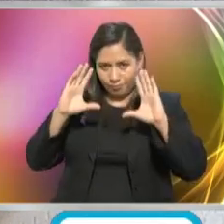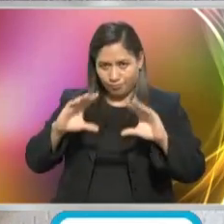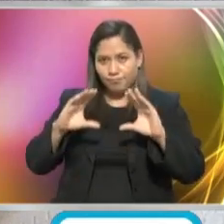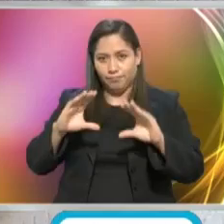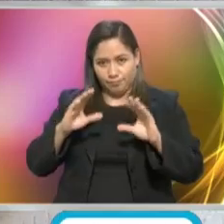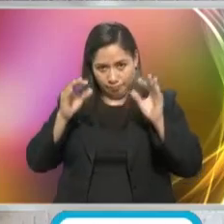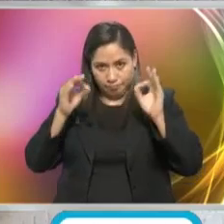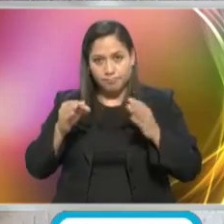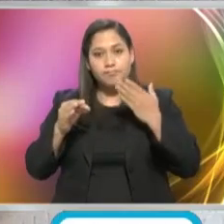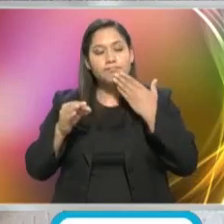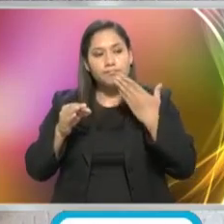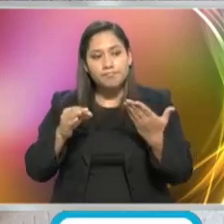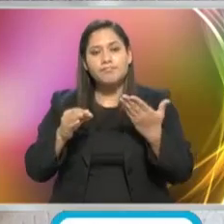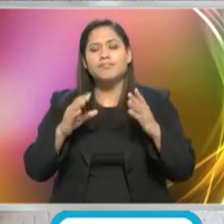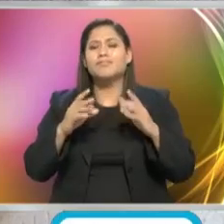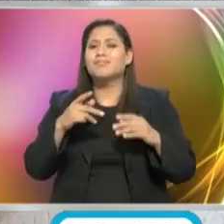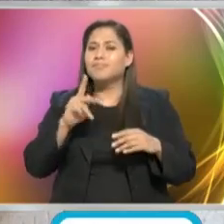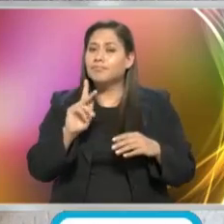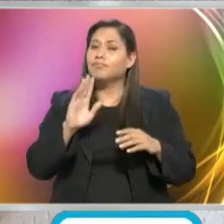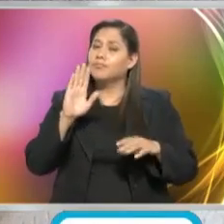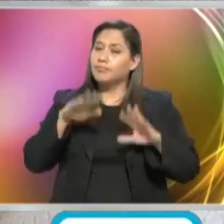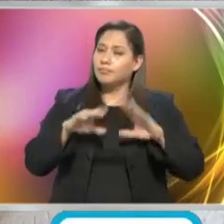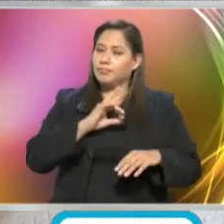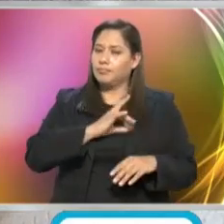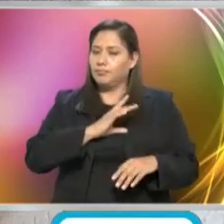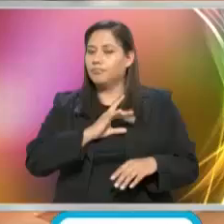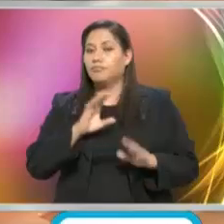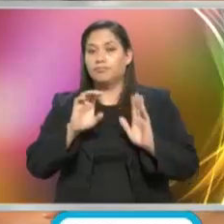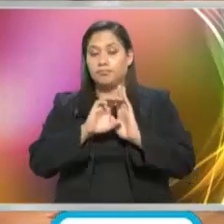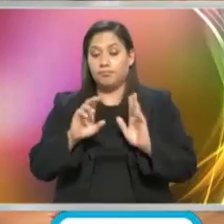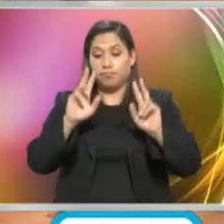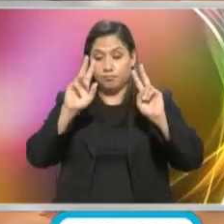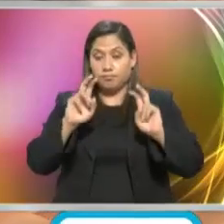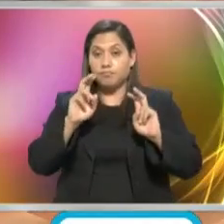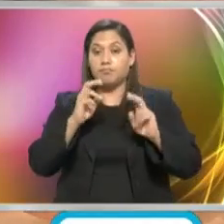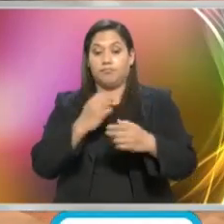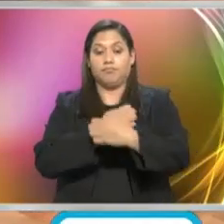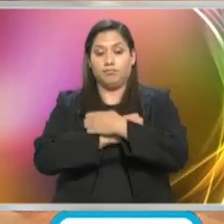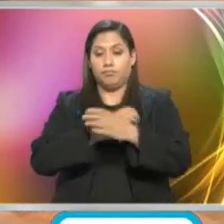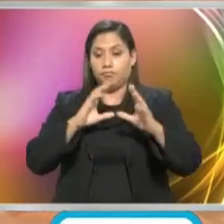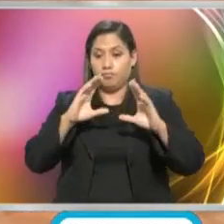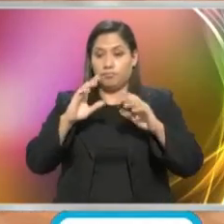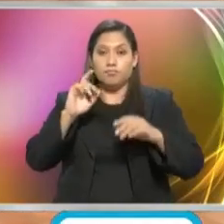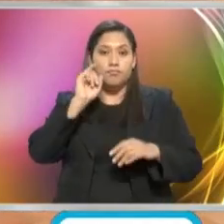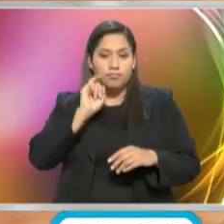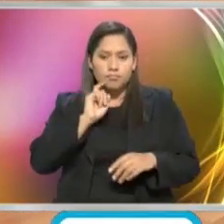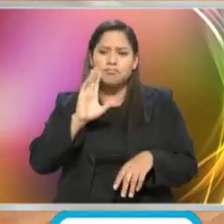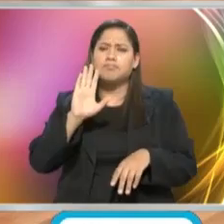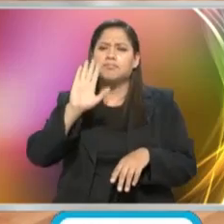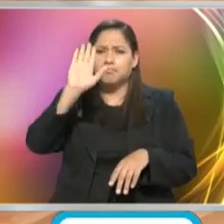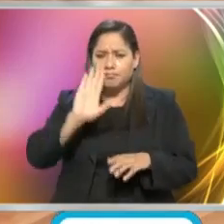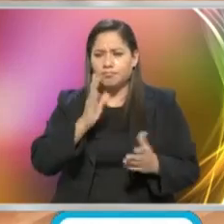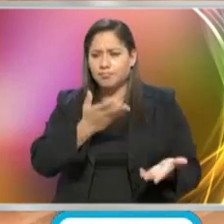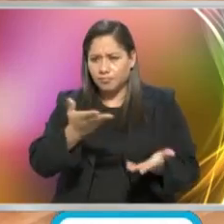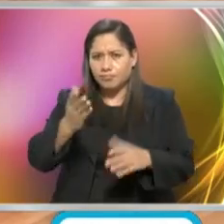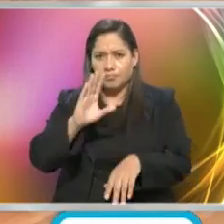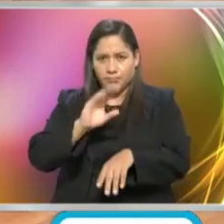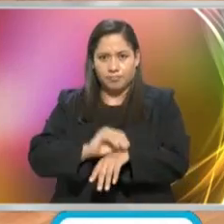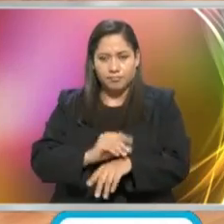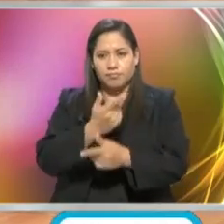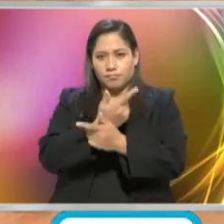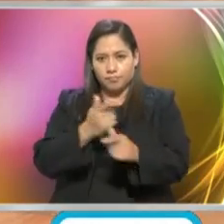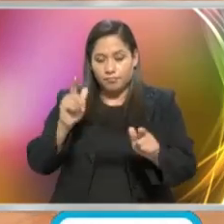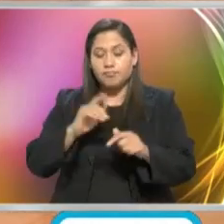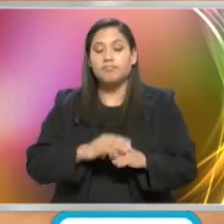impartirla, pero tenemos tanto miedo suponiendo que cuando doy educación sexual es como estar dando permiso, o también confundimos qué es la educación